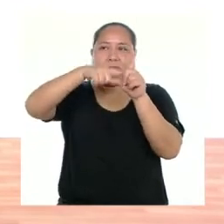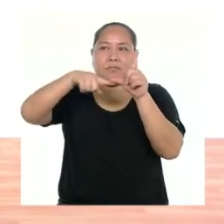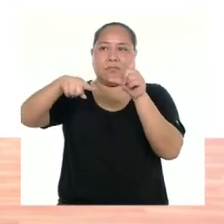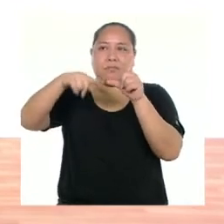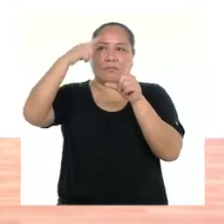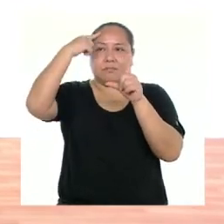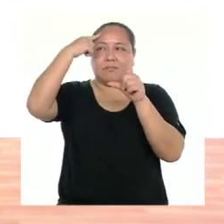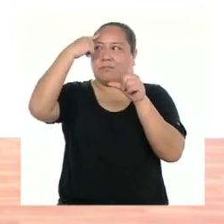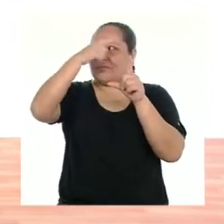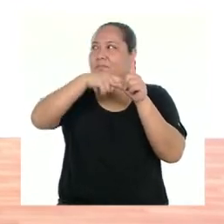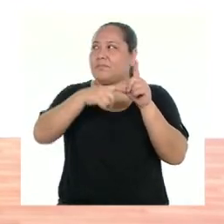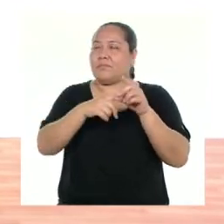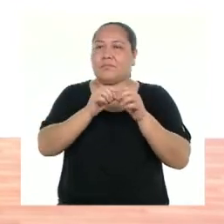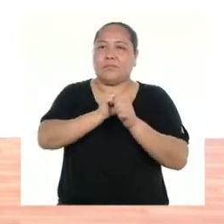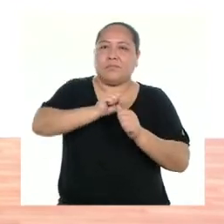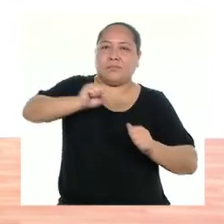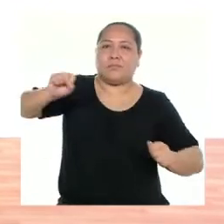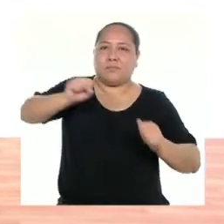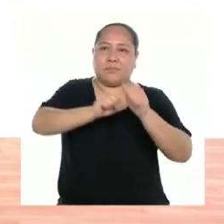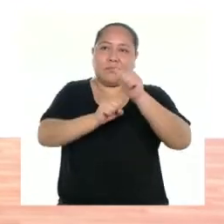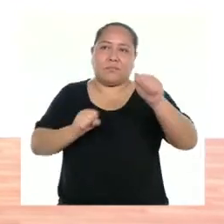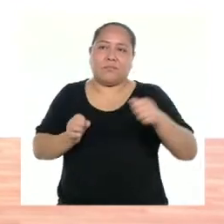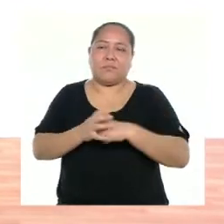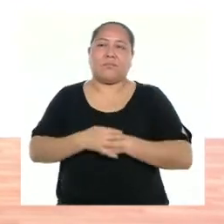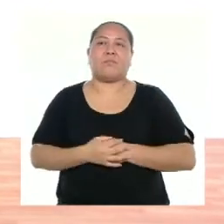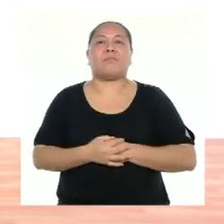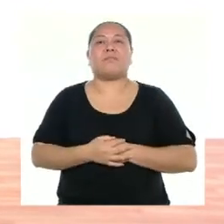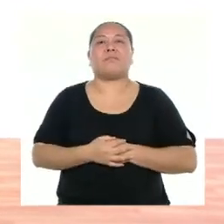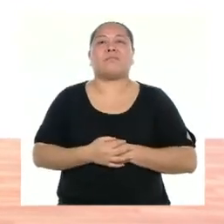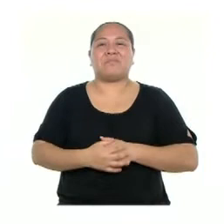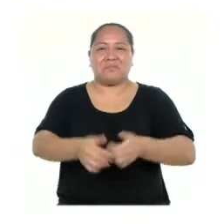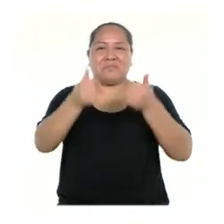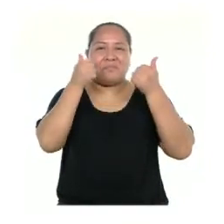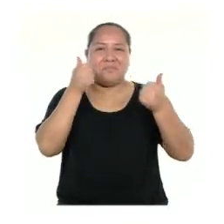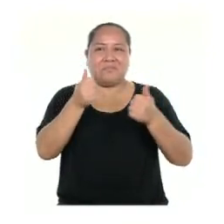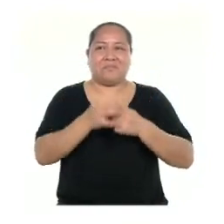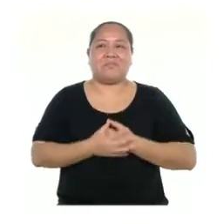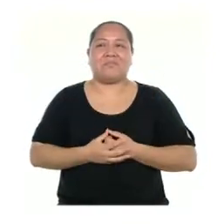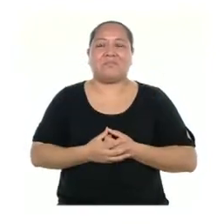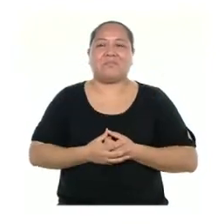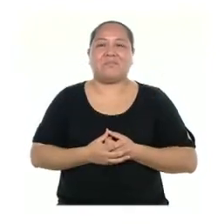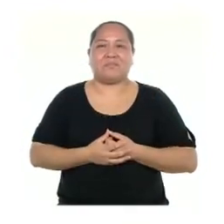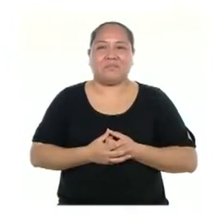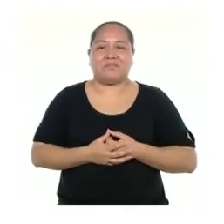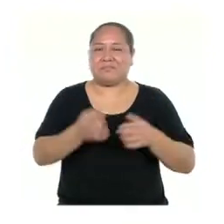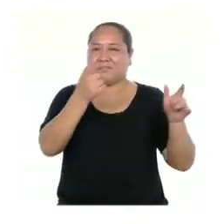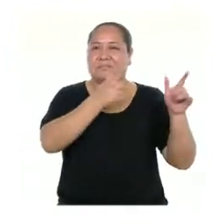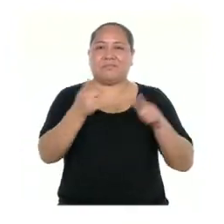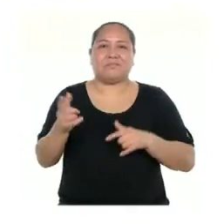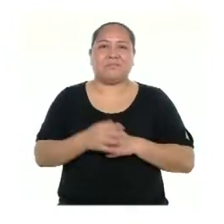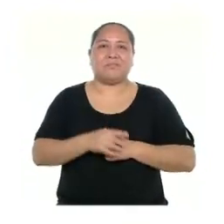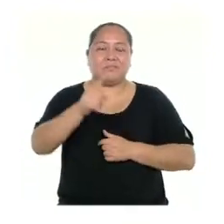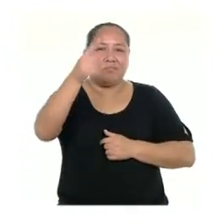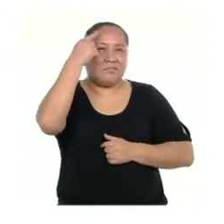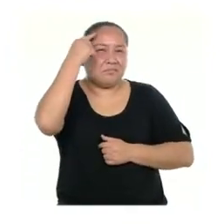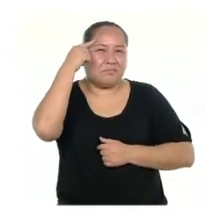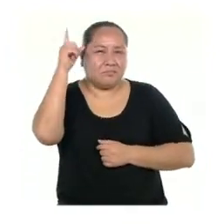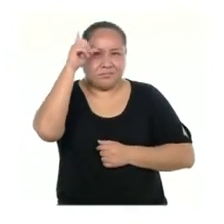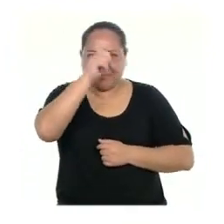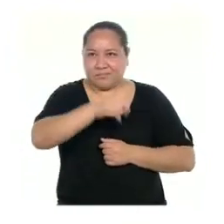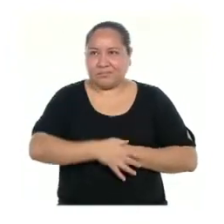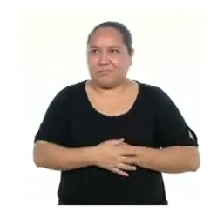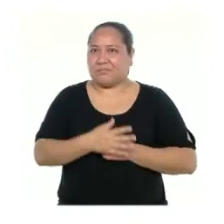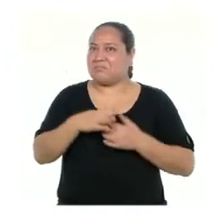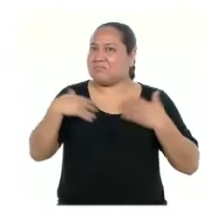cabeza y estiro. Eso. Muy bien. Listo. ¿Les ha parecido difícil?